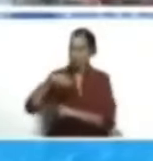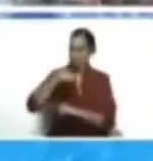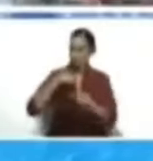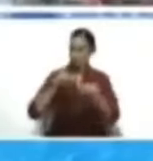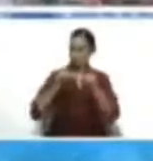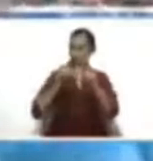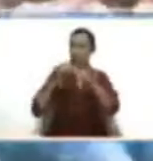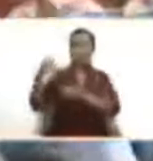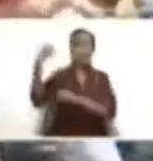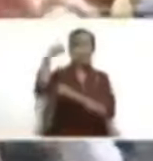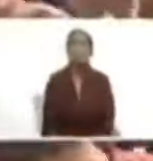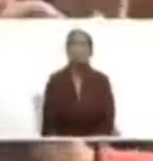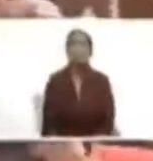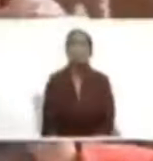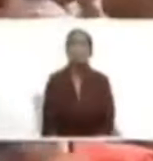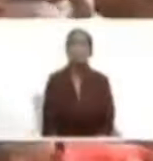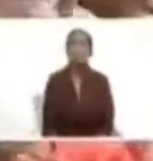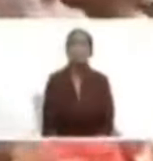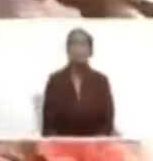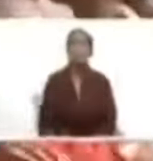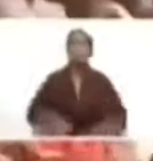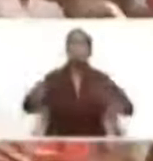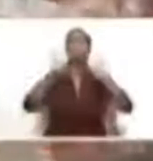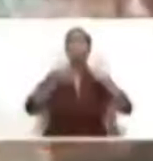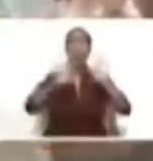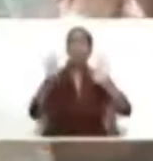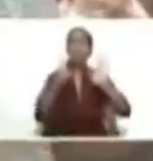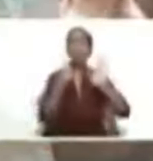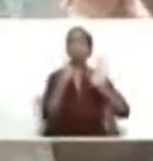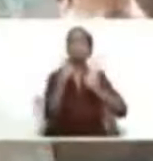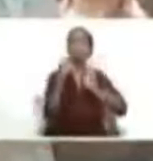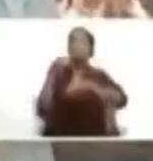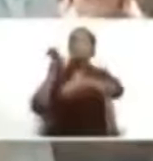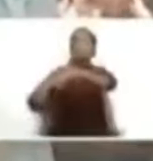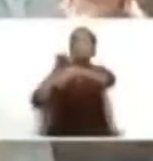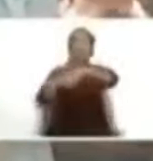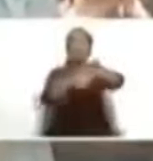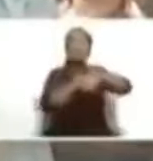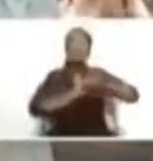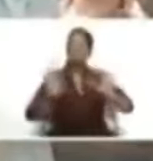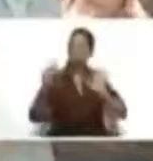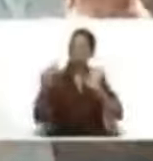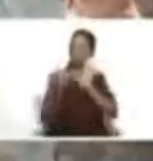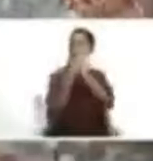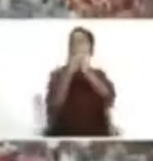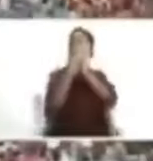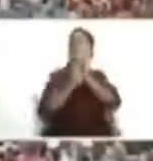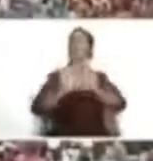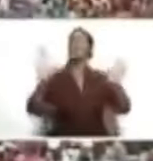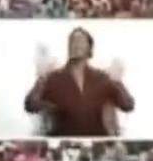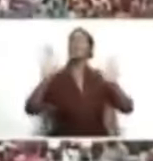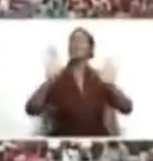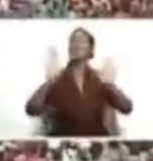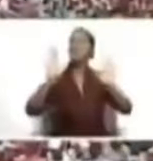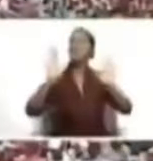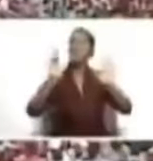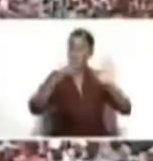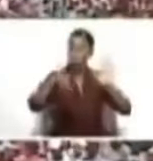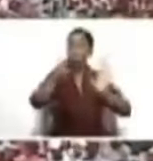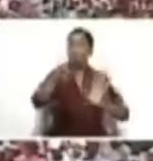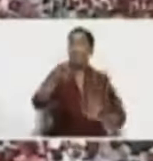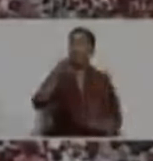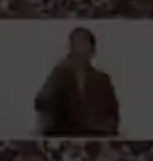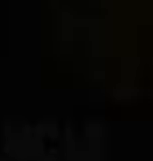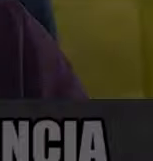siempre a ganar. Está dicho, no digo más. A buen